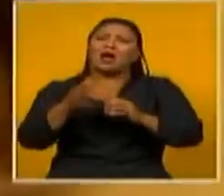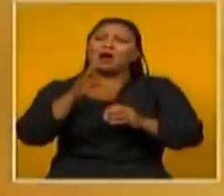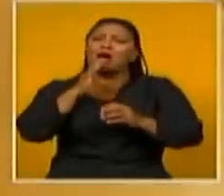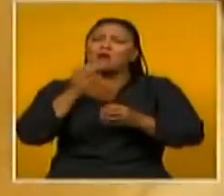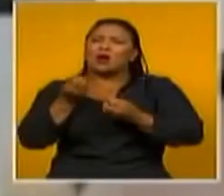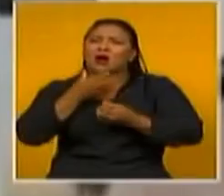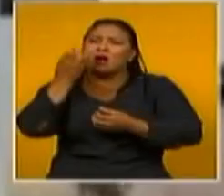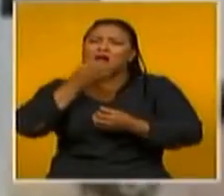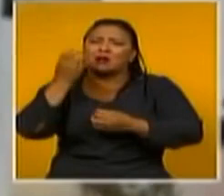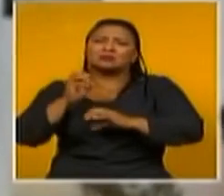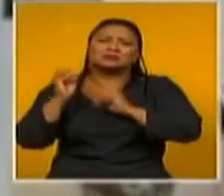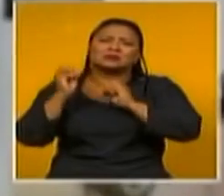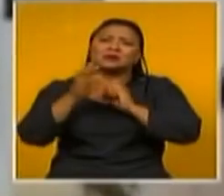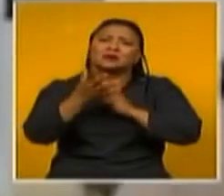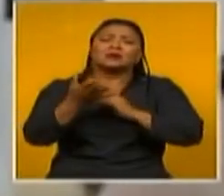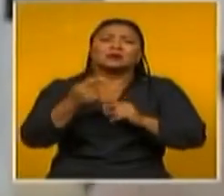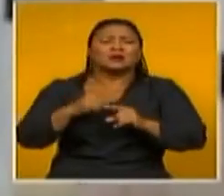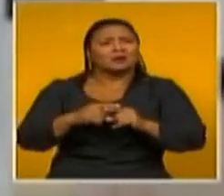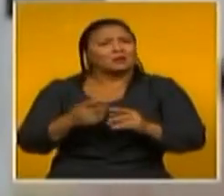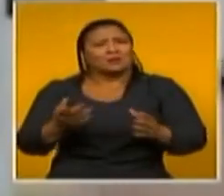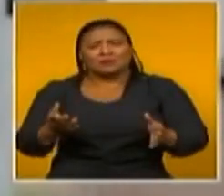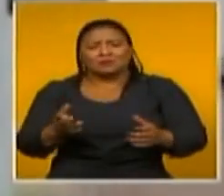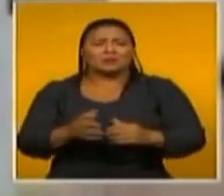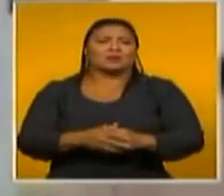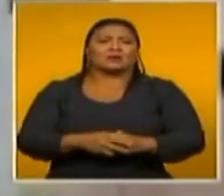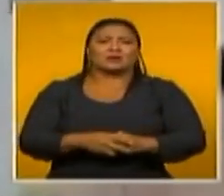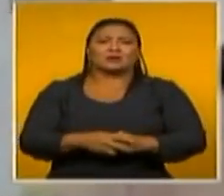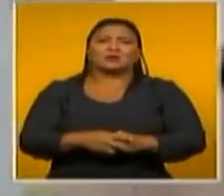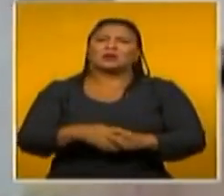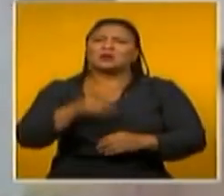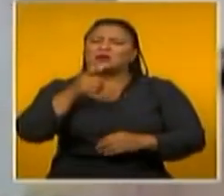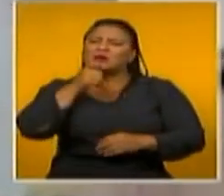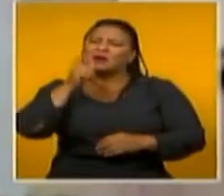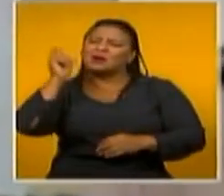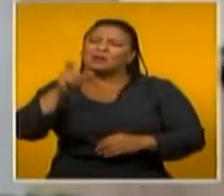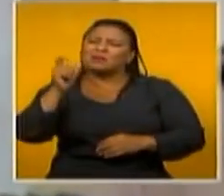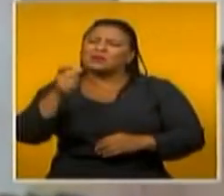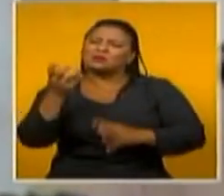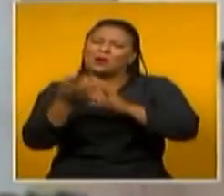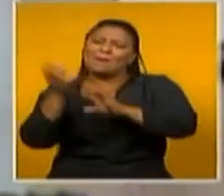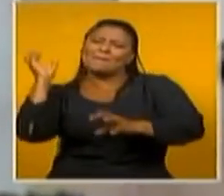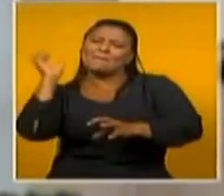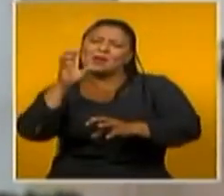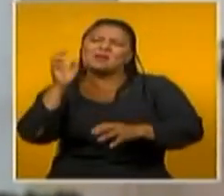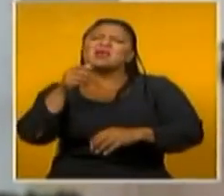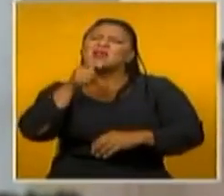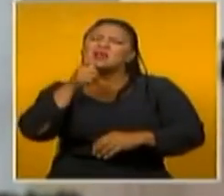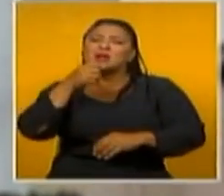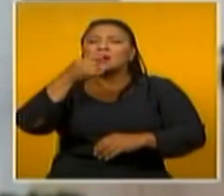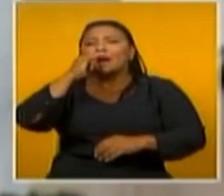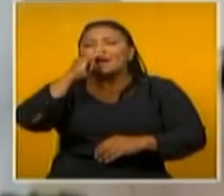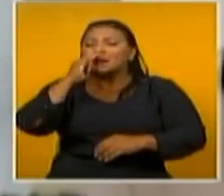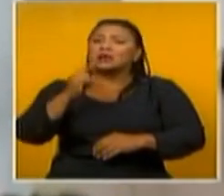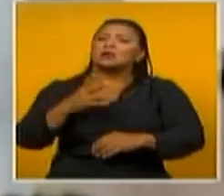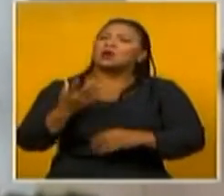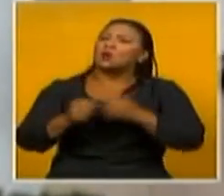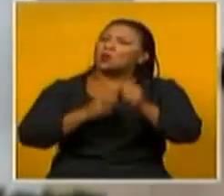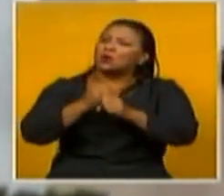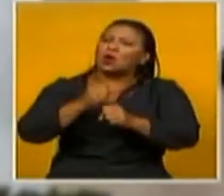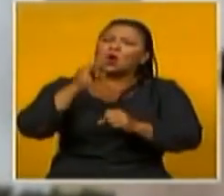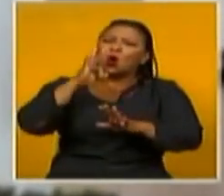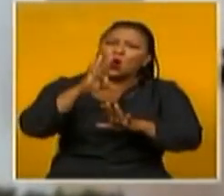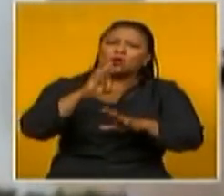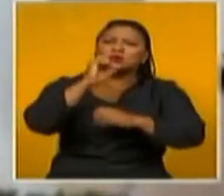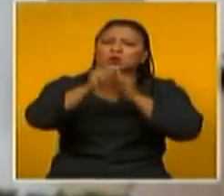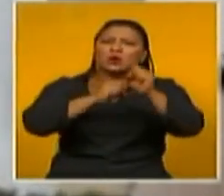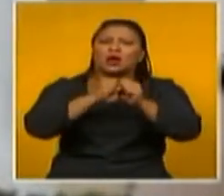otras sustancias, pero lo particular de esto es que quienes lanzaban las piedras eran niños, entre 8, 9, 10 y hasta